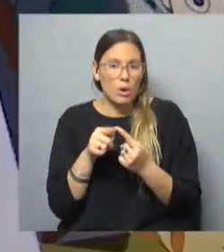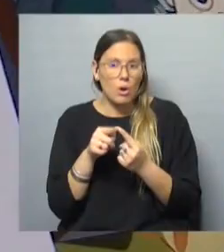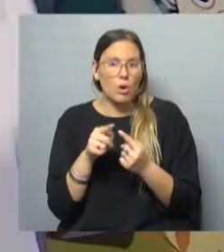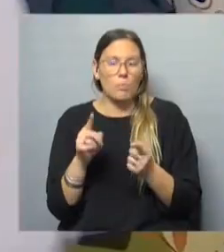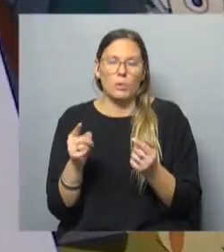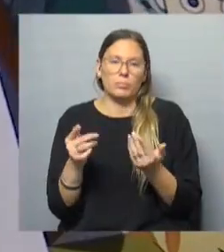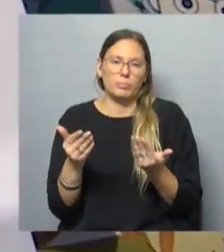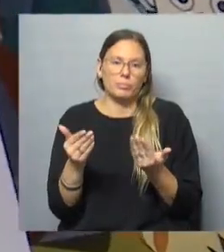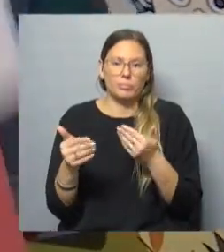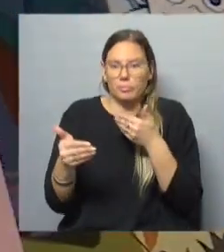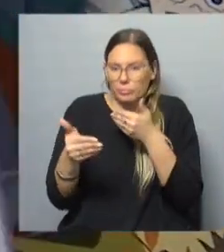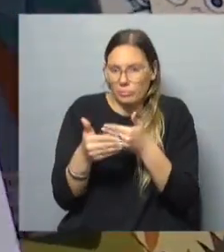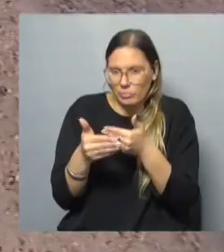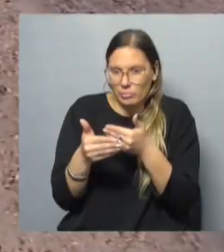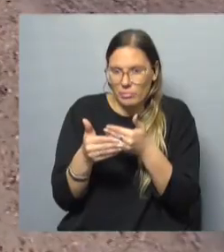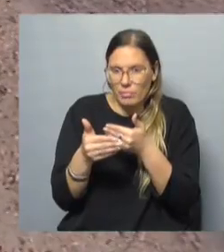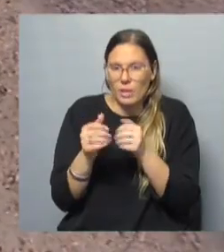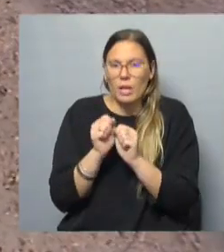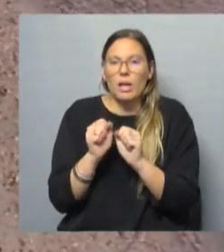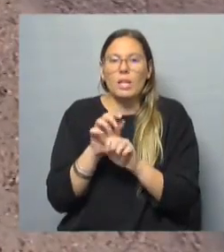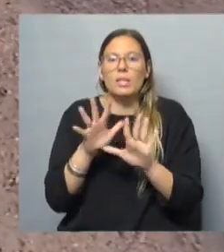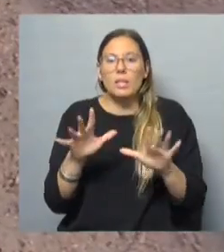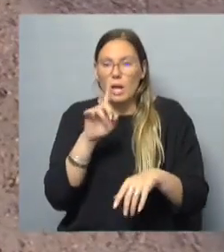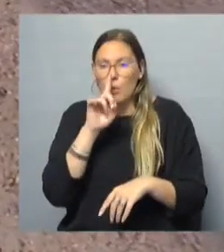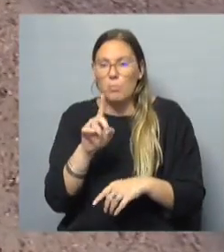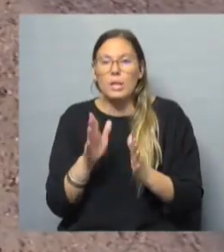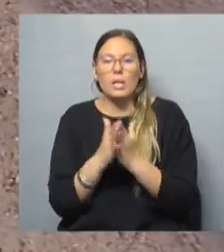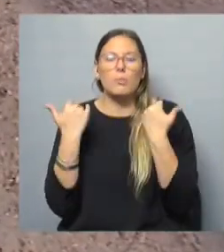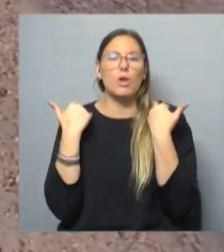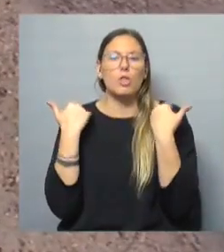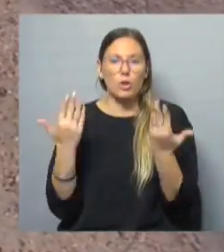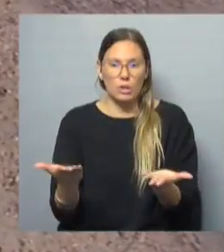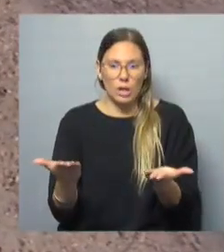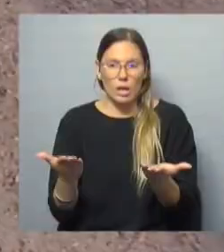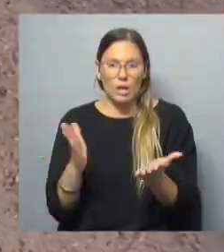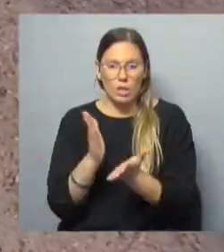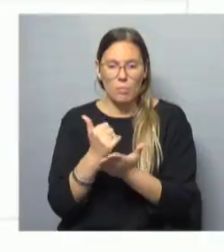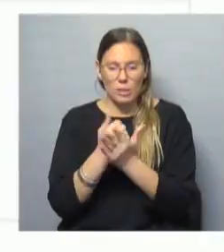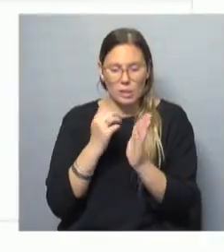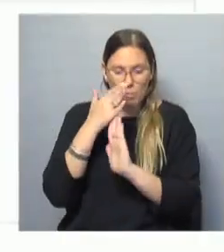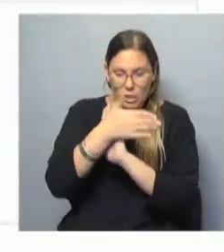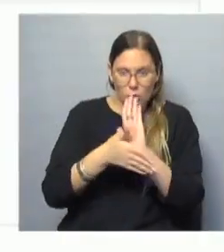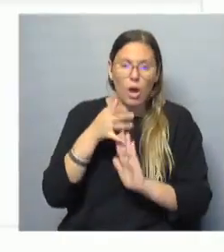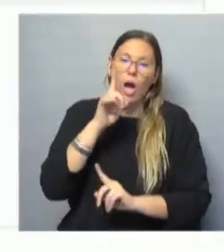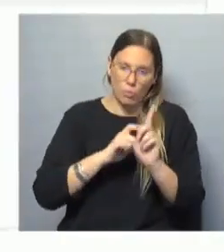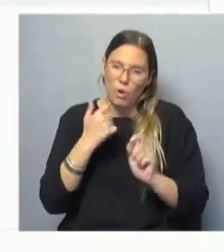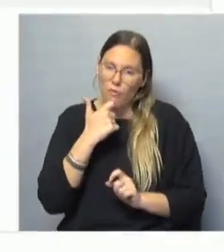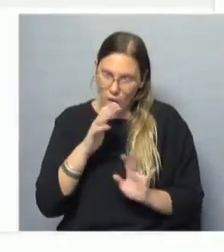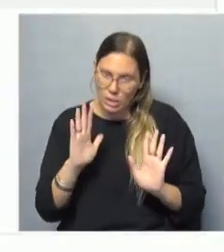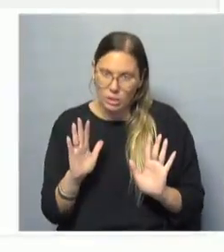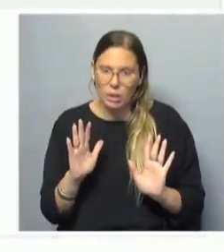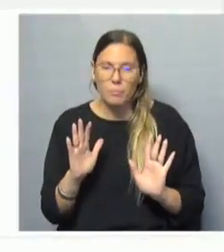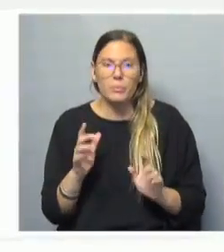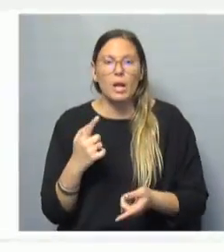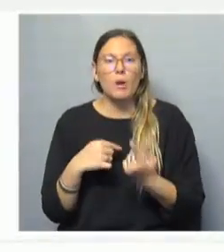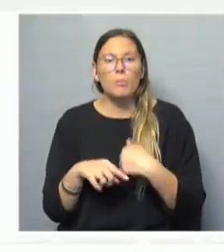corto o mediano plazo, es llegar a los 10.000 libros donados en, tocando todos los departamentos del país, que nos faltan algunos todavía.